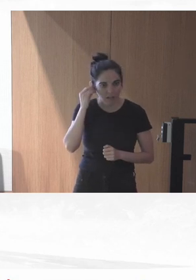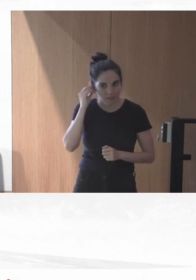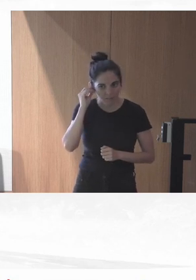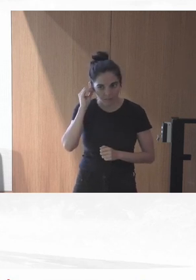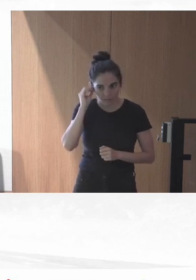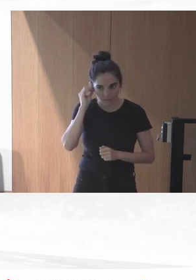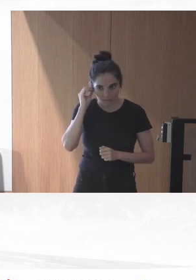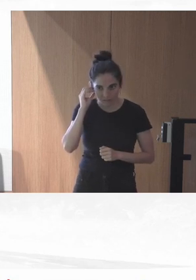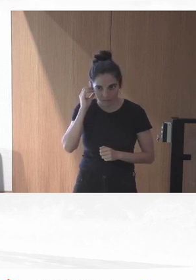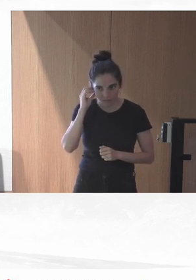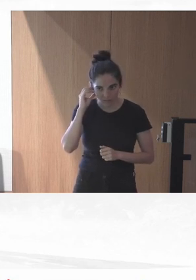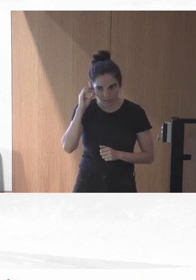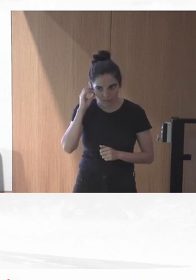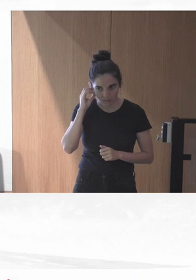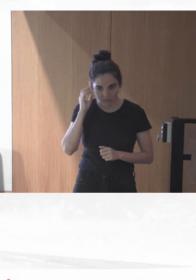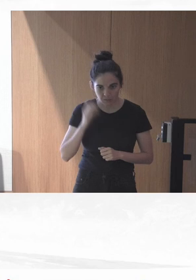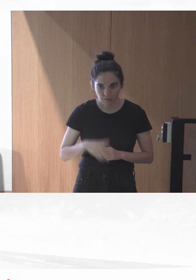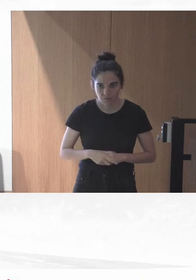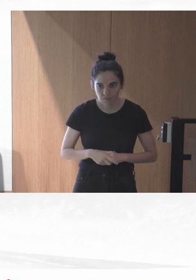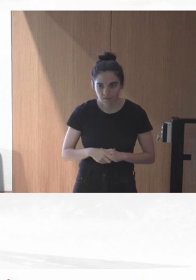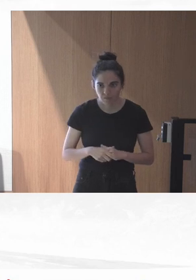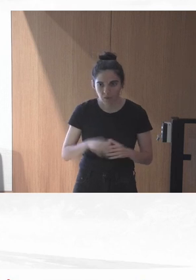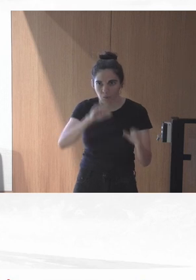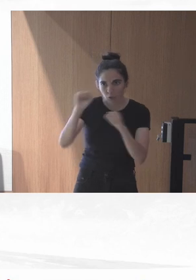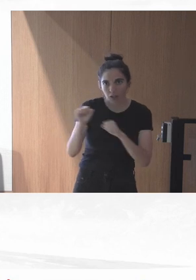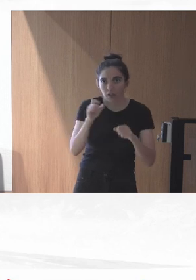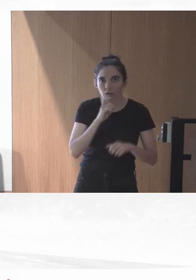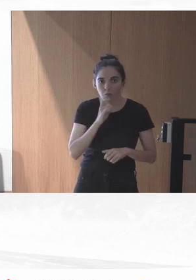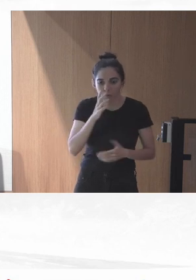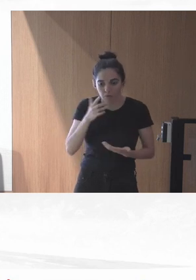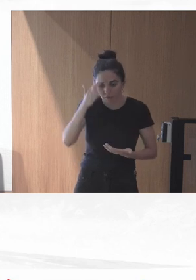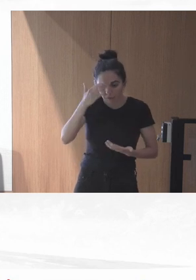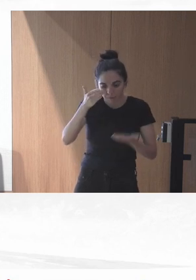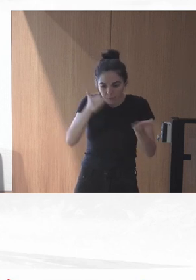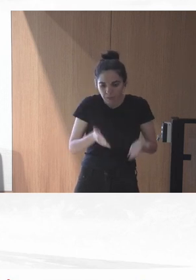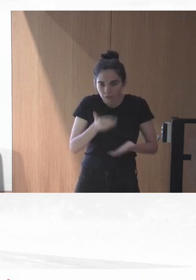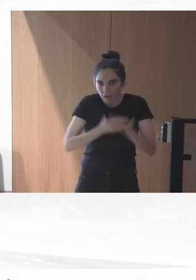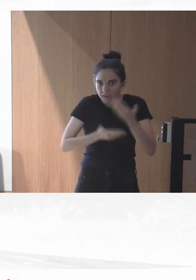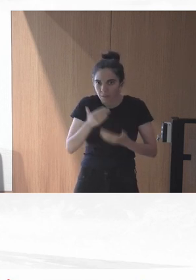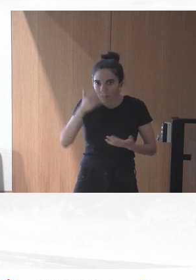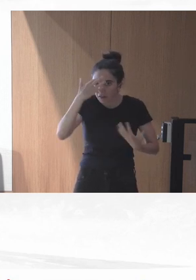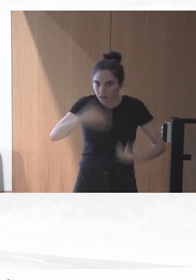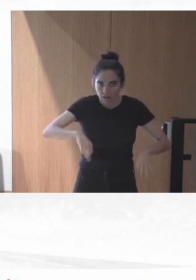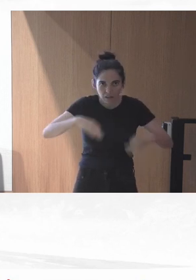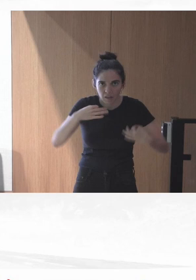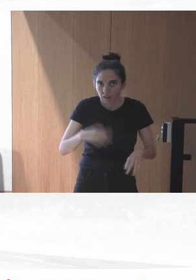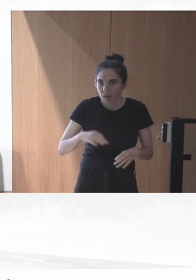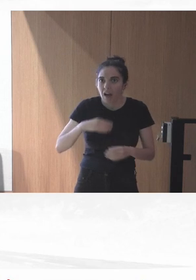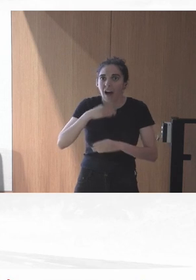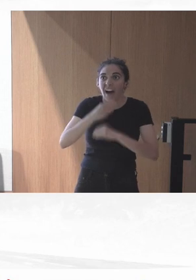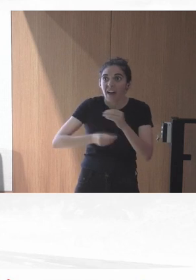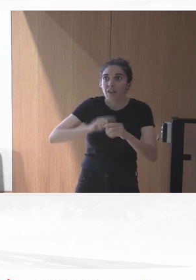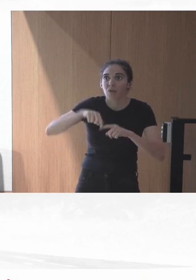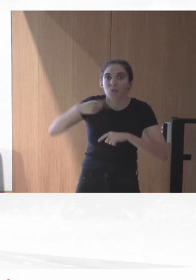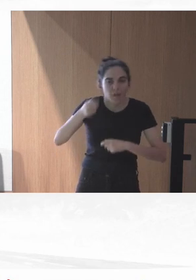para frente a ese delito, que no sabe lo que está haciendo o que no está siendo informado de las consecuencias que eso puede